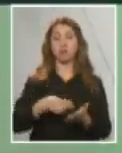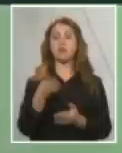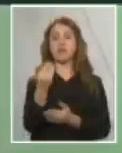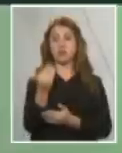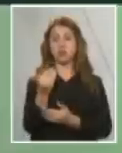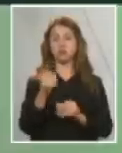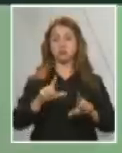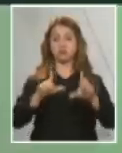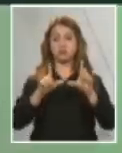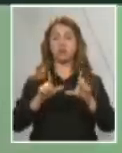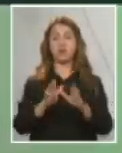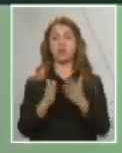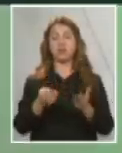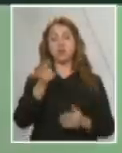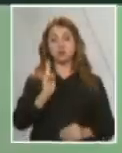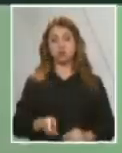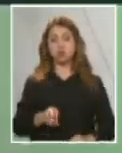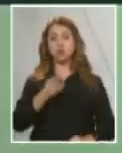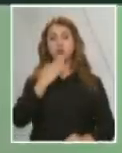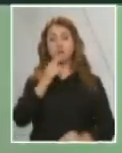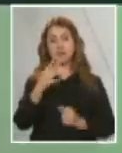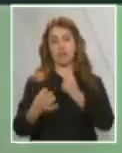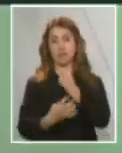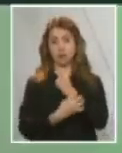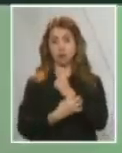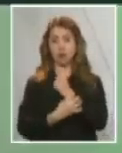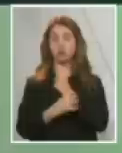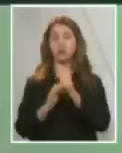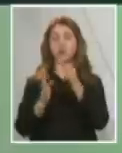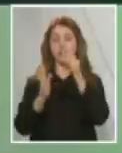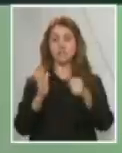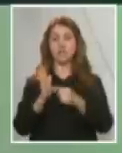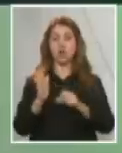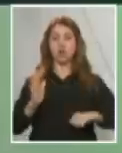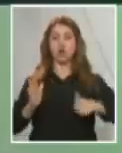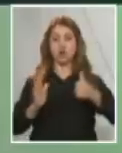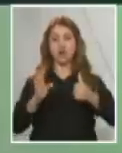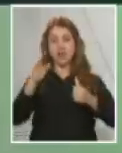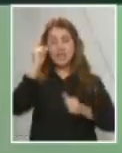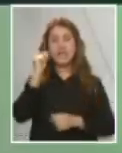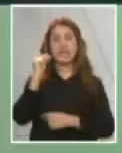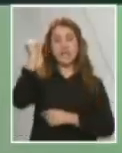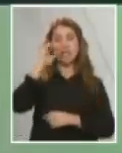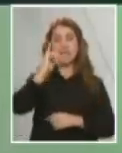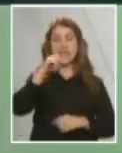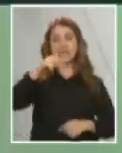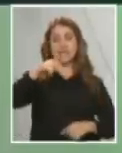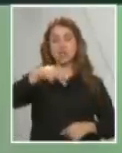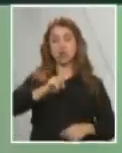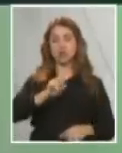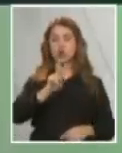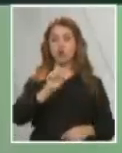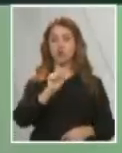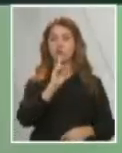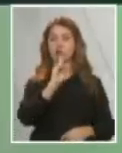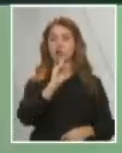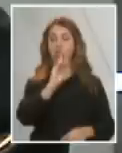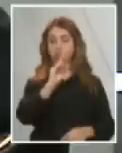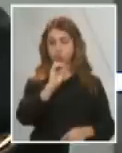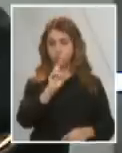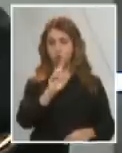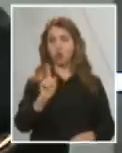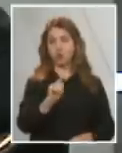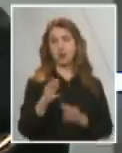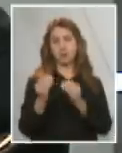fue destacado por el Diario del Sur, diario también de la región, como uno de los jóvenes innovadores y jóvenes líderes del sur. Así es que